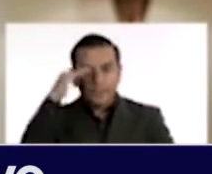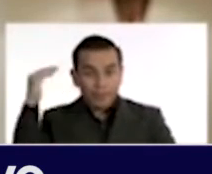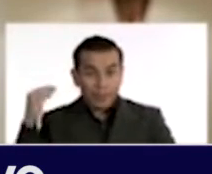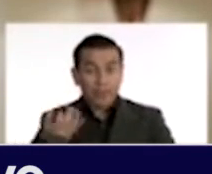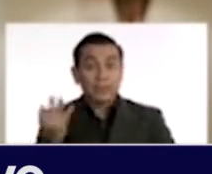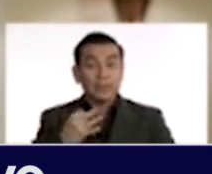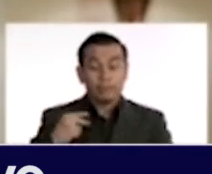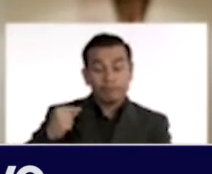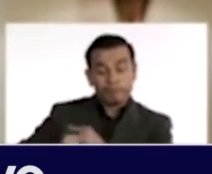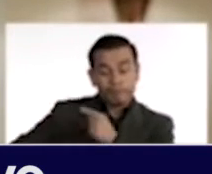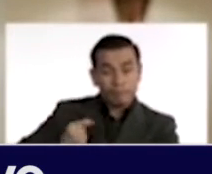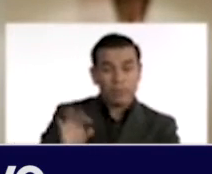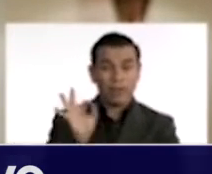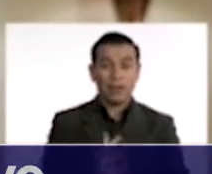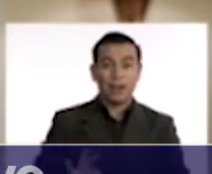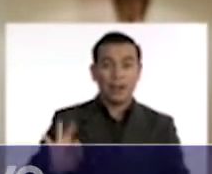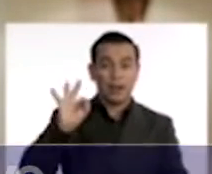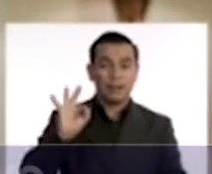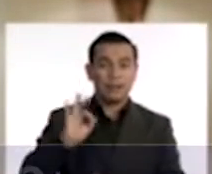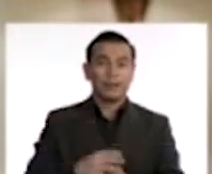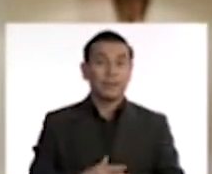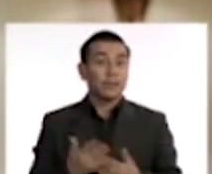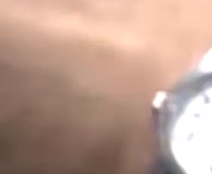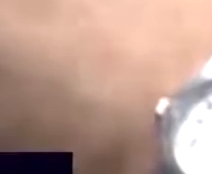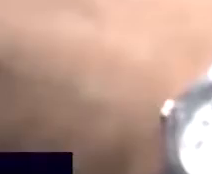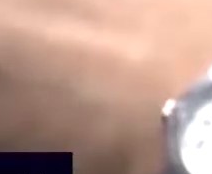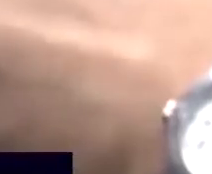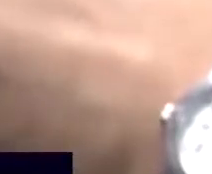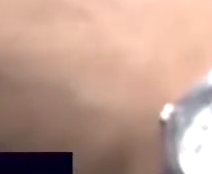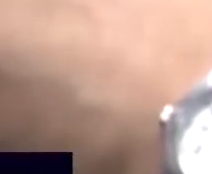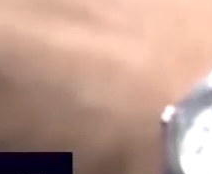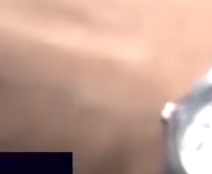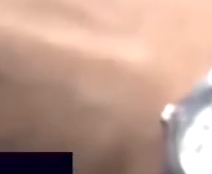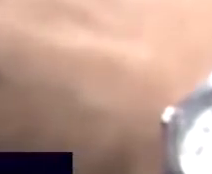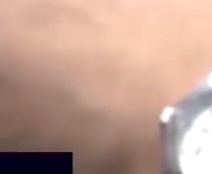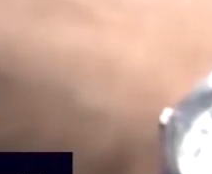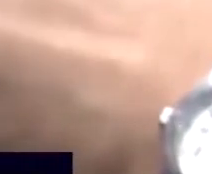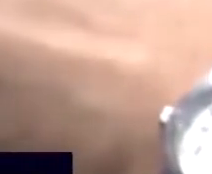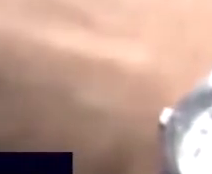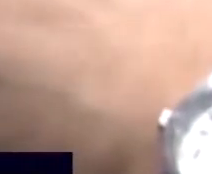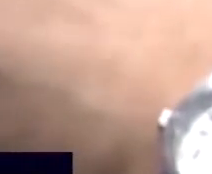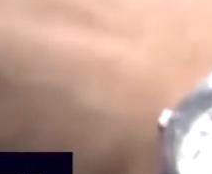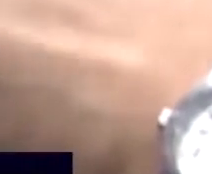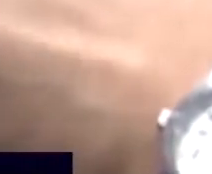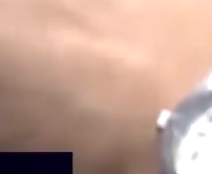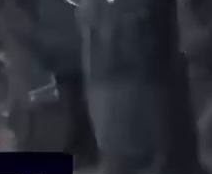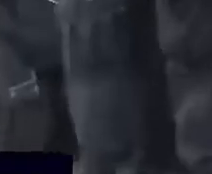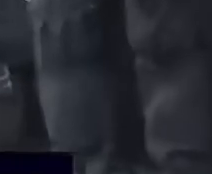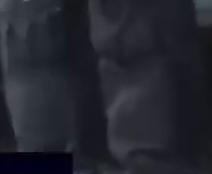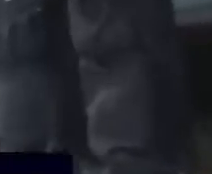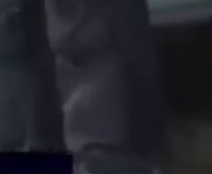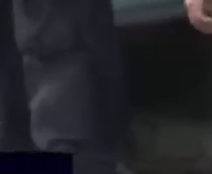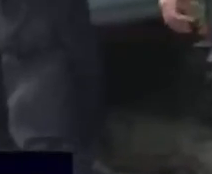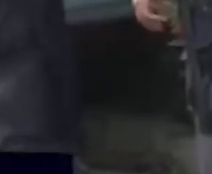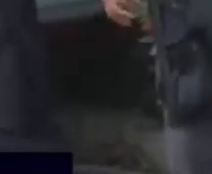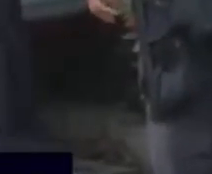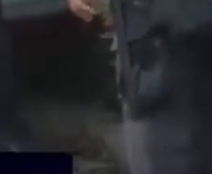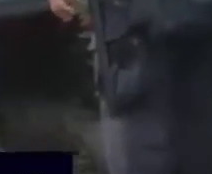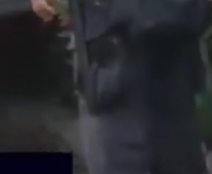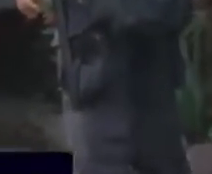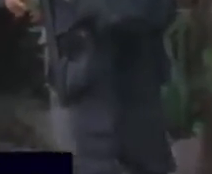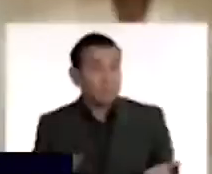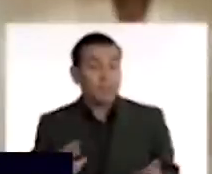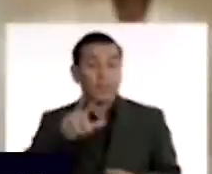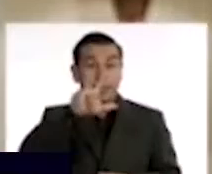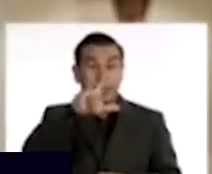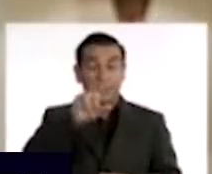Voten para no tener una nueva generación perdida. Pero el presidente necesita más dinero para llevar a cabo las primeras tres fases del Plan Control